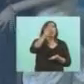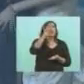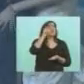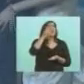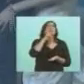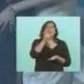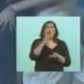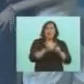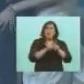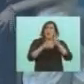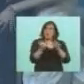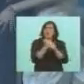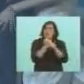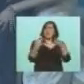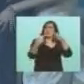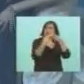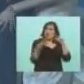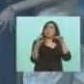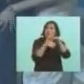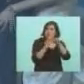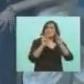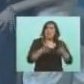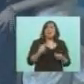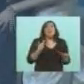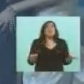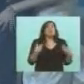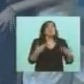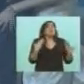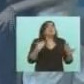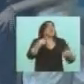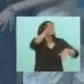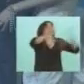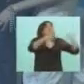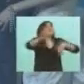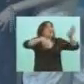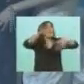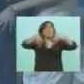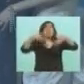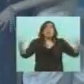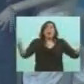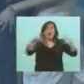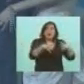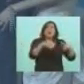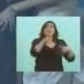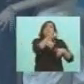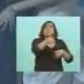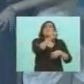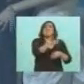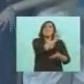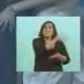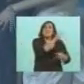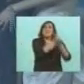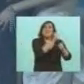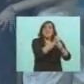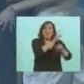simplemente ampliando la posibilidad de convocar a los desarrolladores urbanos a esto que realmente